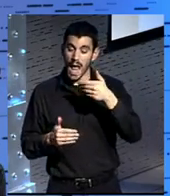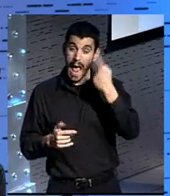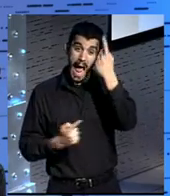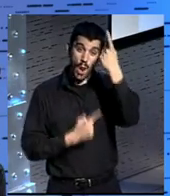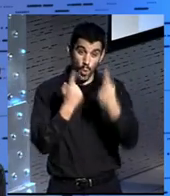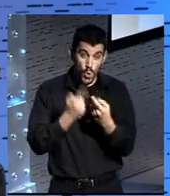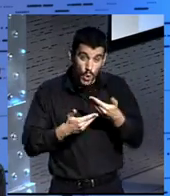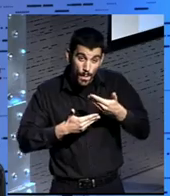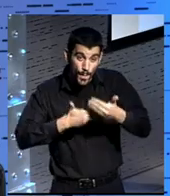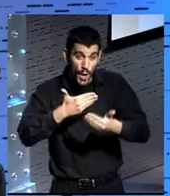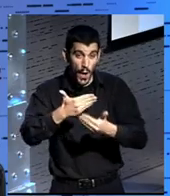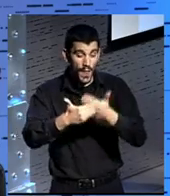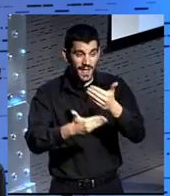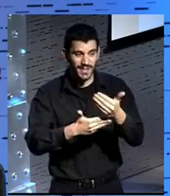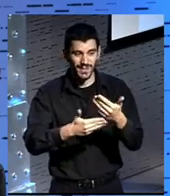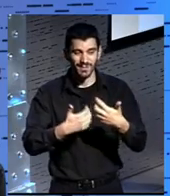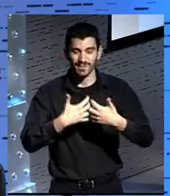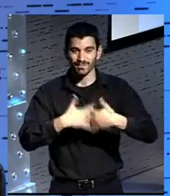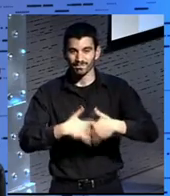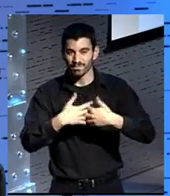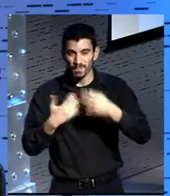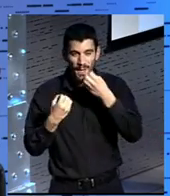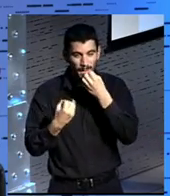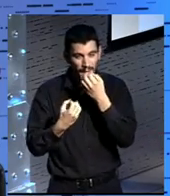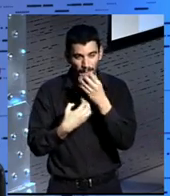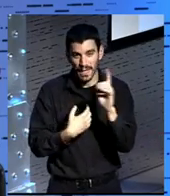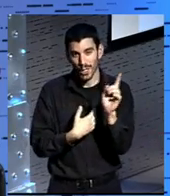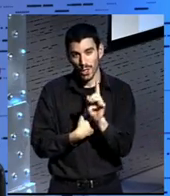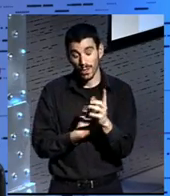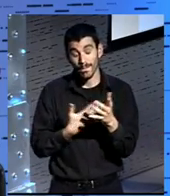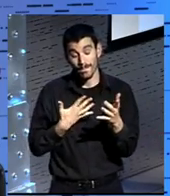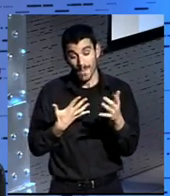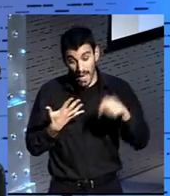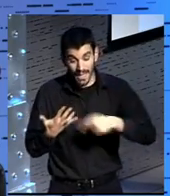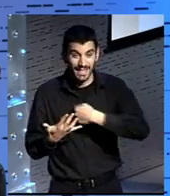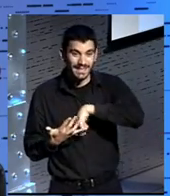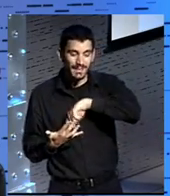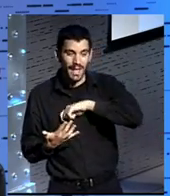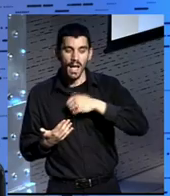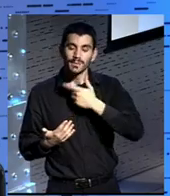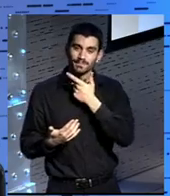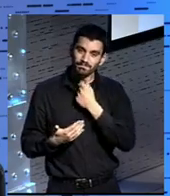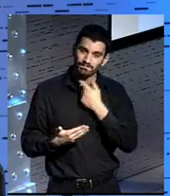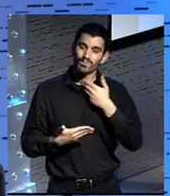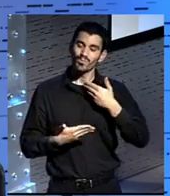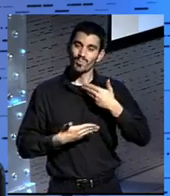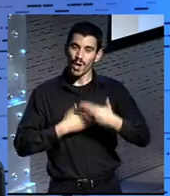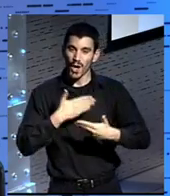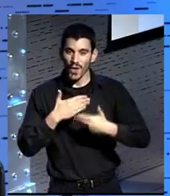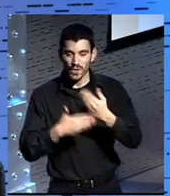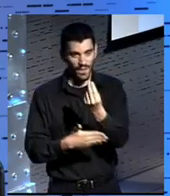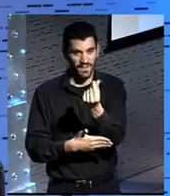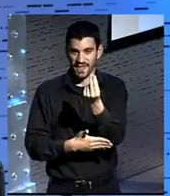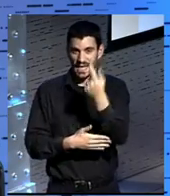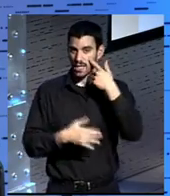para la economía en general, pero que España es todavía un país muy de uso de efectivo,